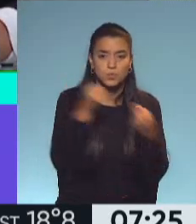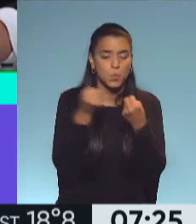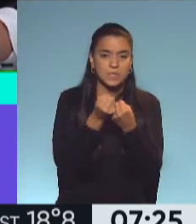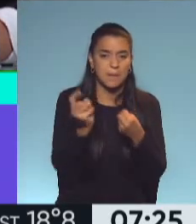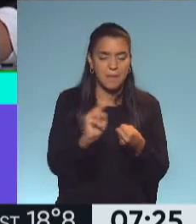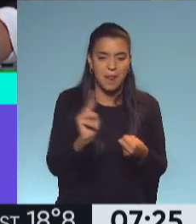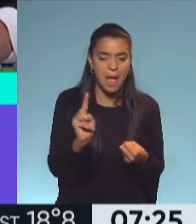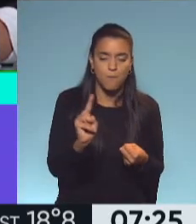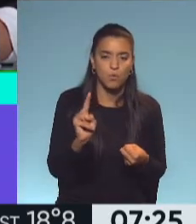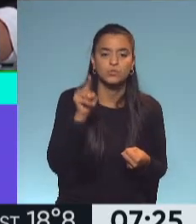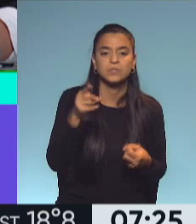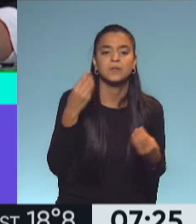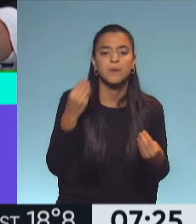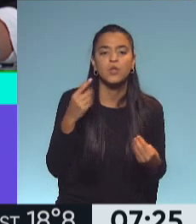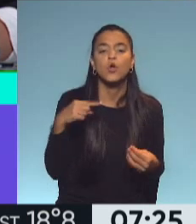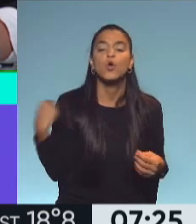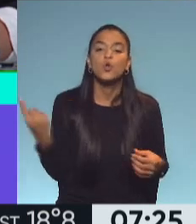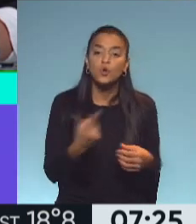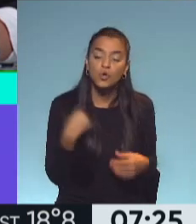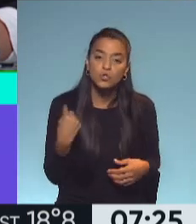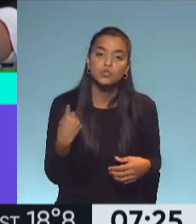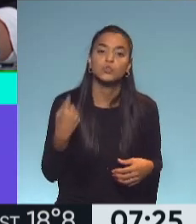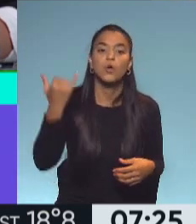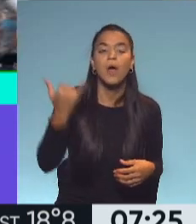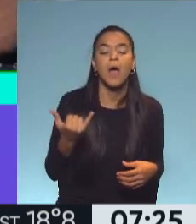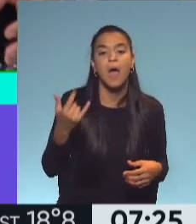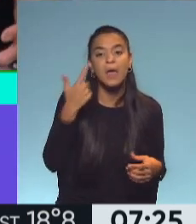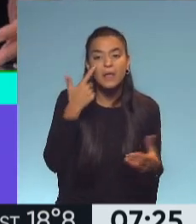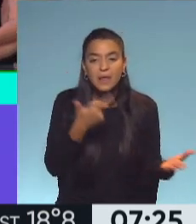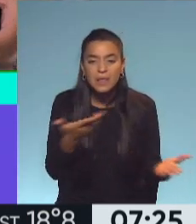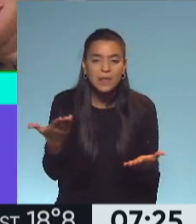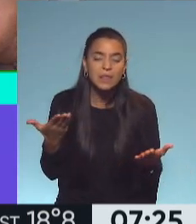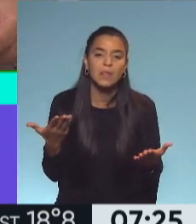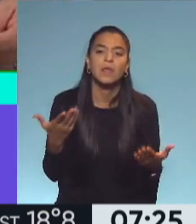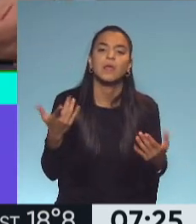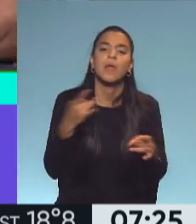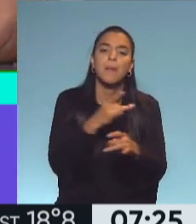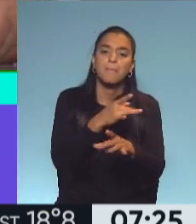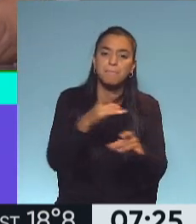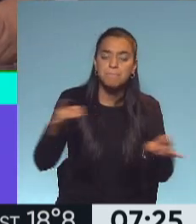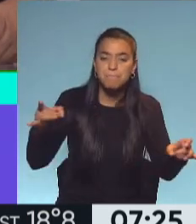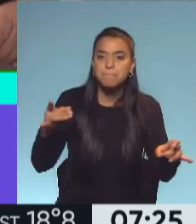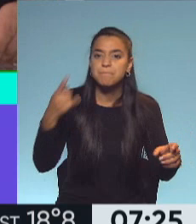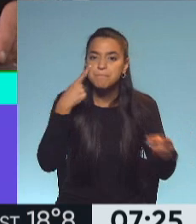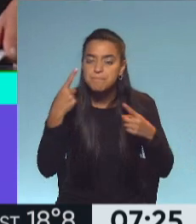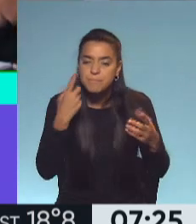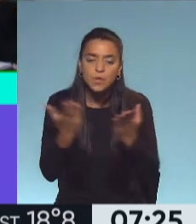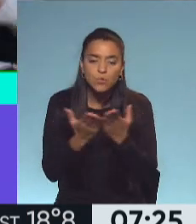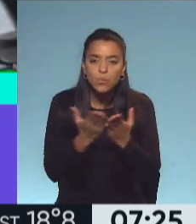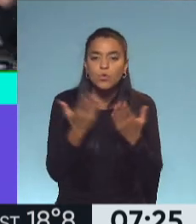nadie. Lo que sucede es que nosotros tenemos un diagnóstico epidemiológico que es, por